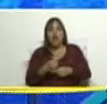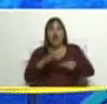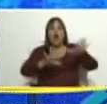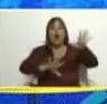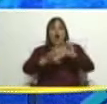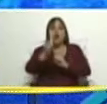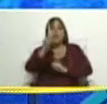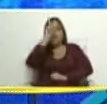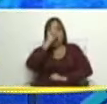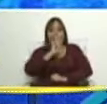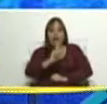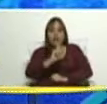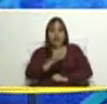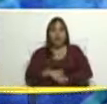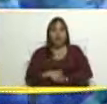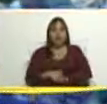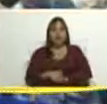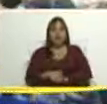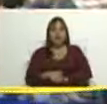años